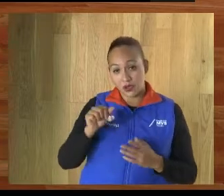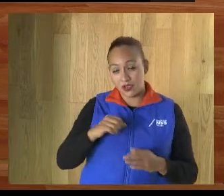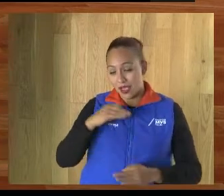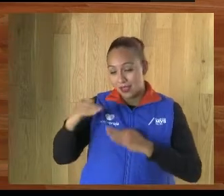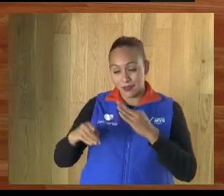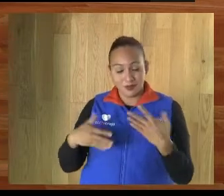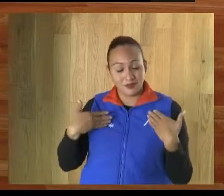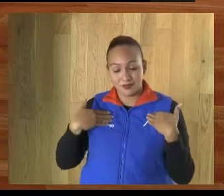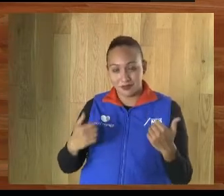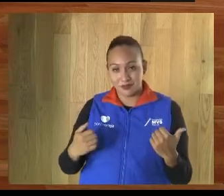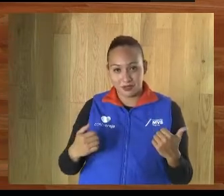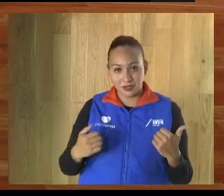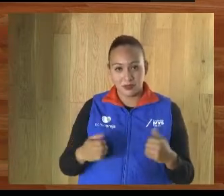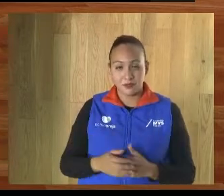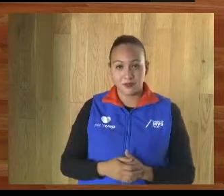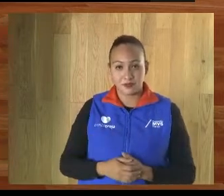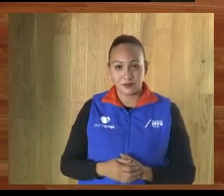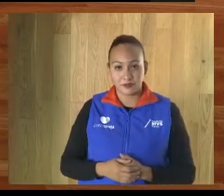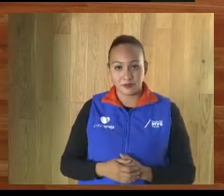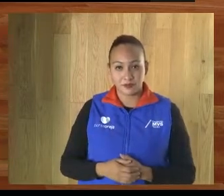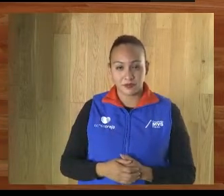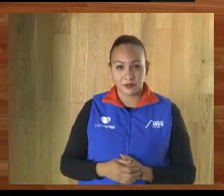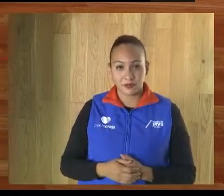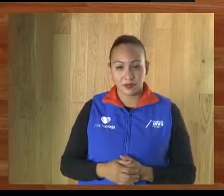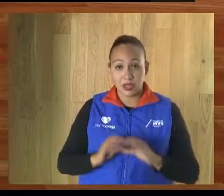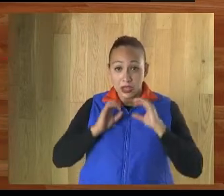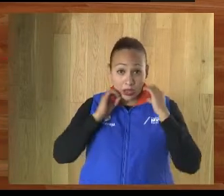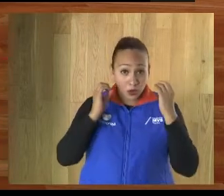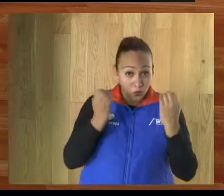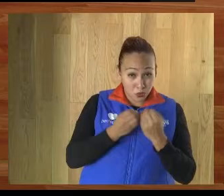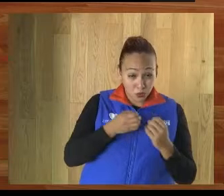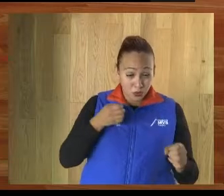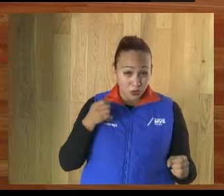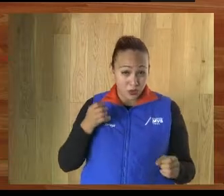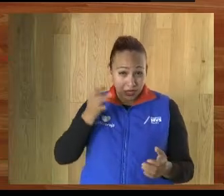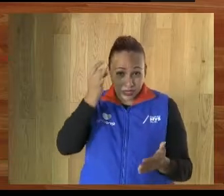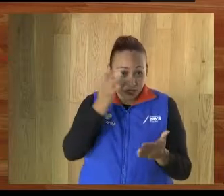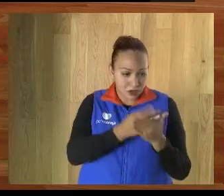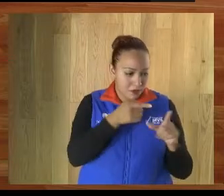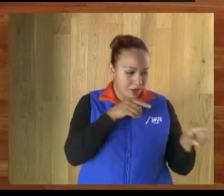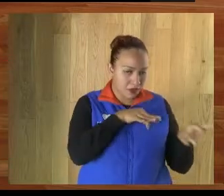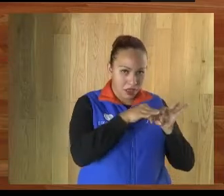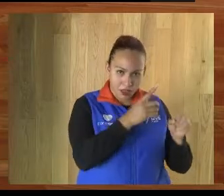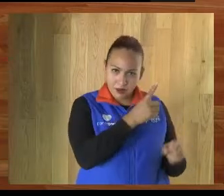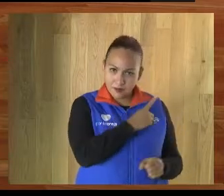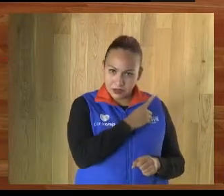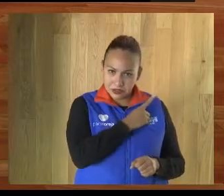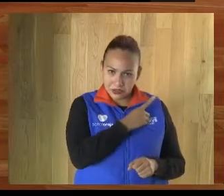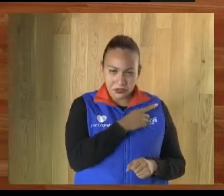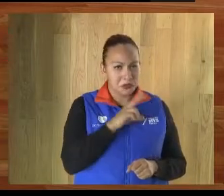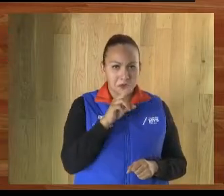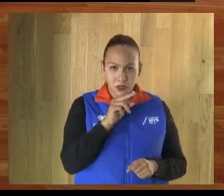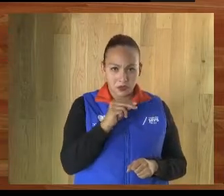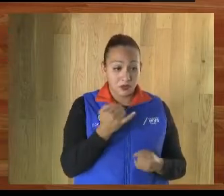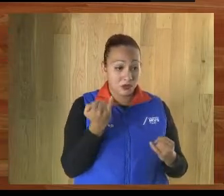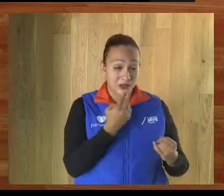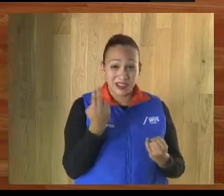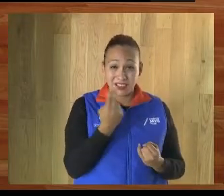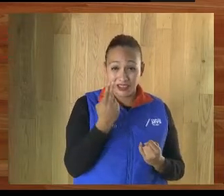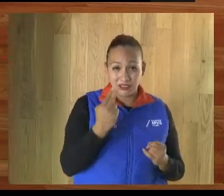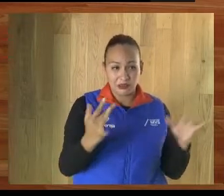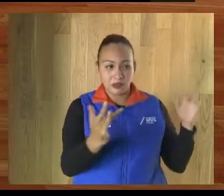que la organización no es un ente que hace solamente lo que los accionistas